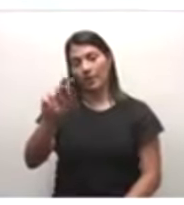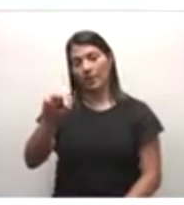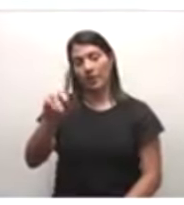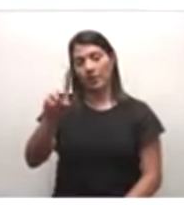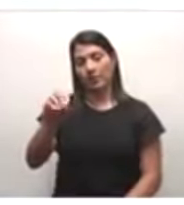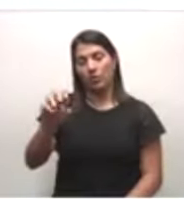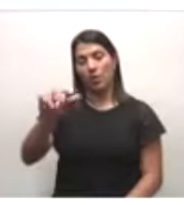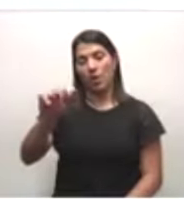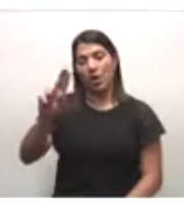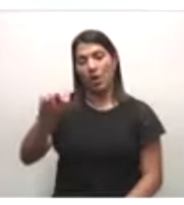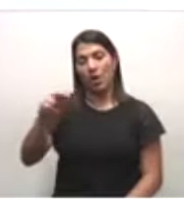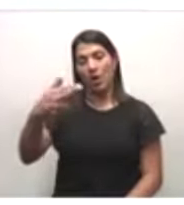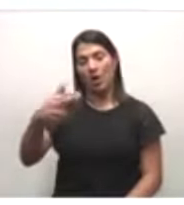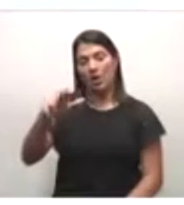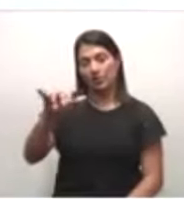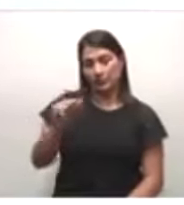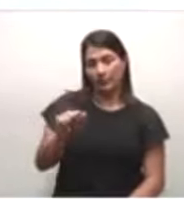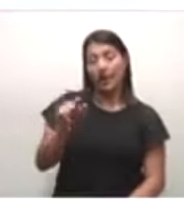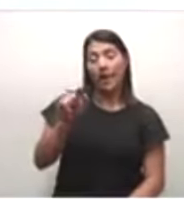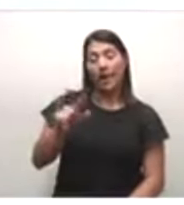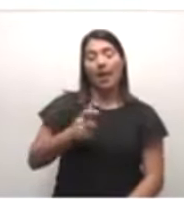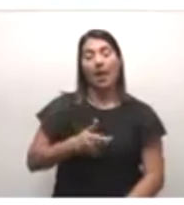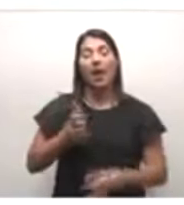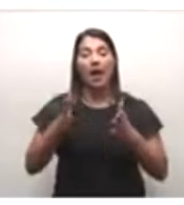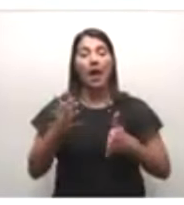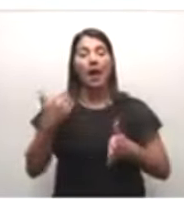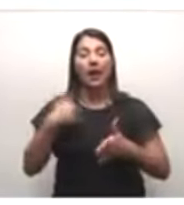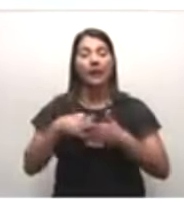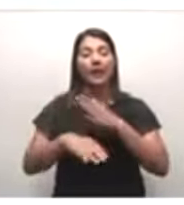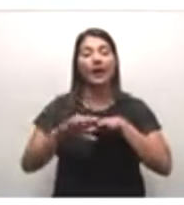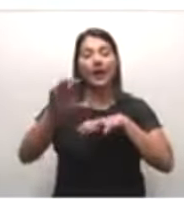En Osa, Maynor Anchía.